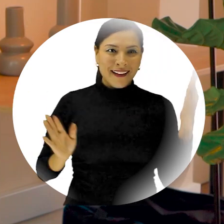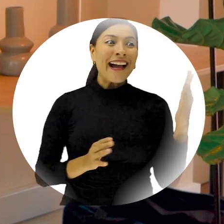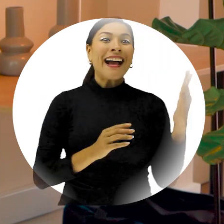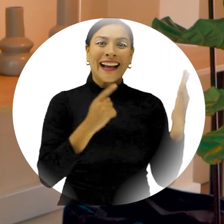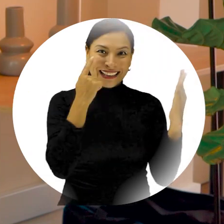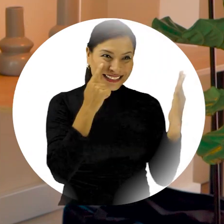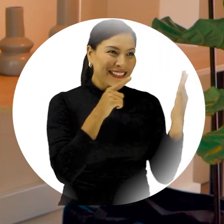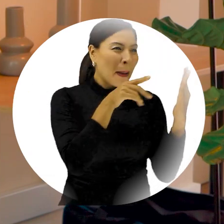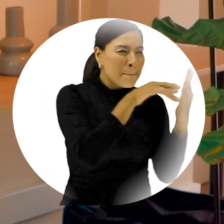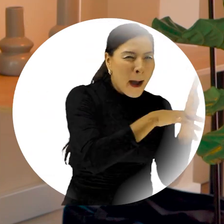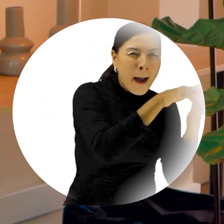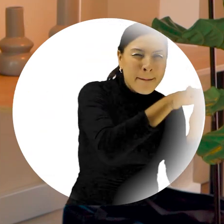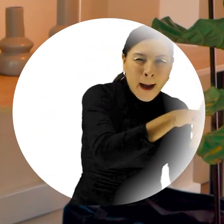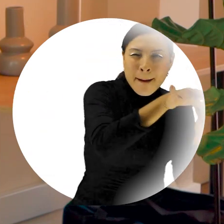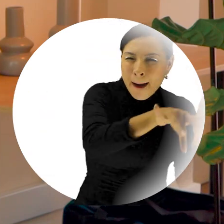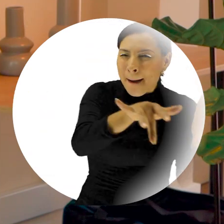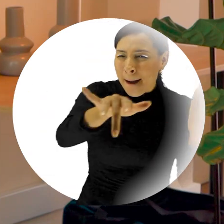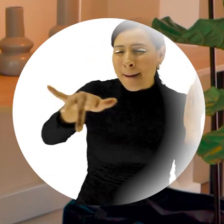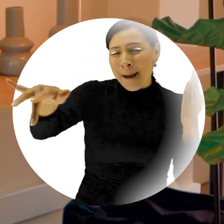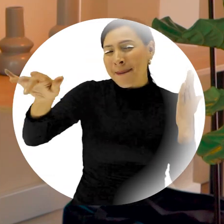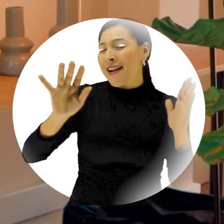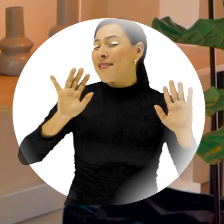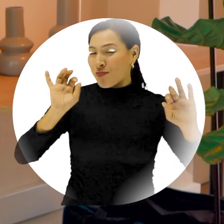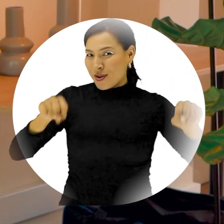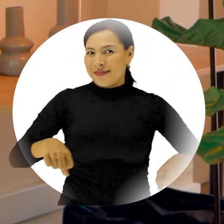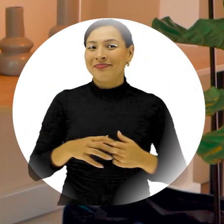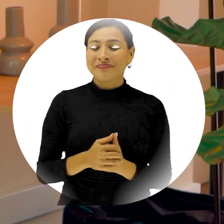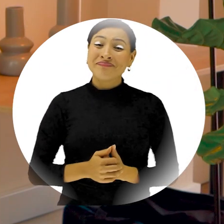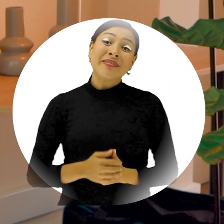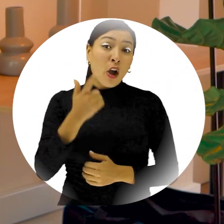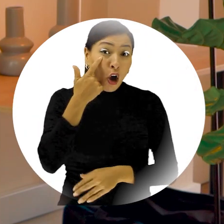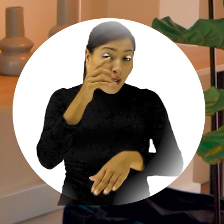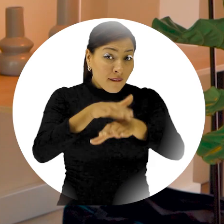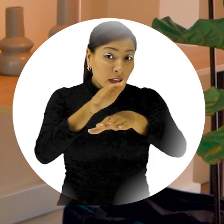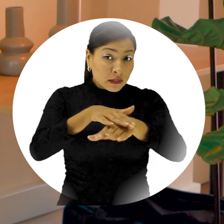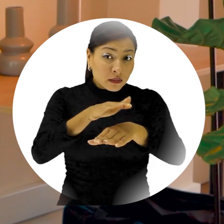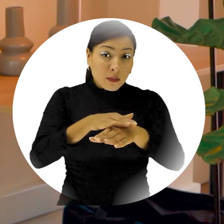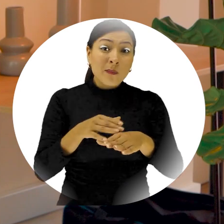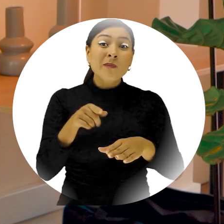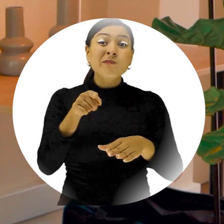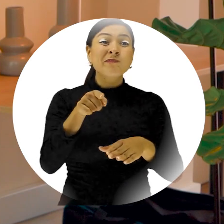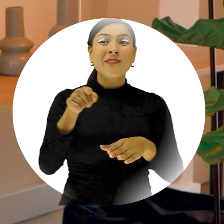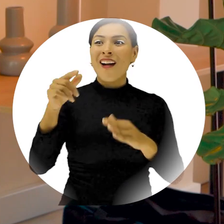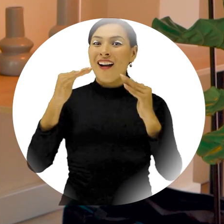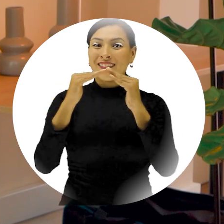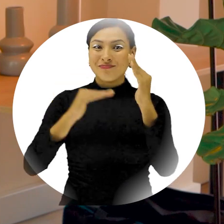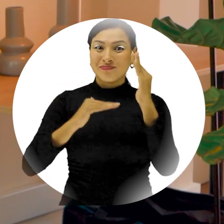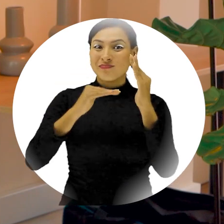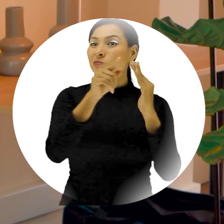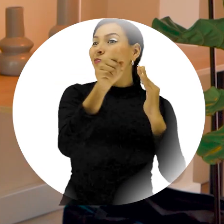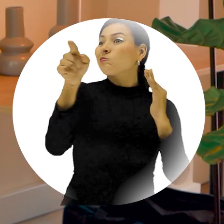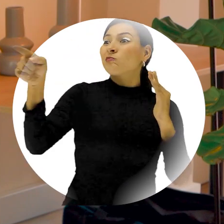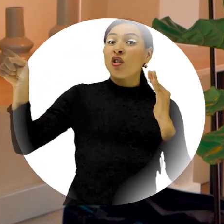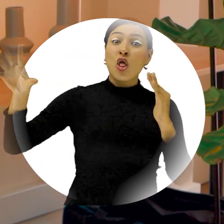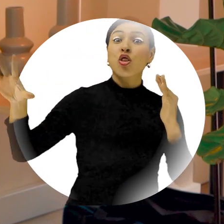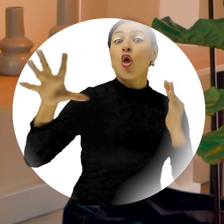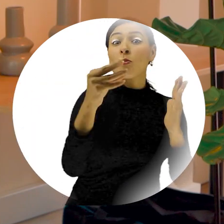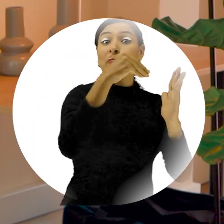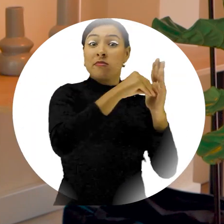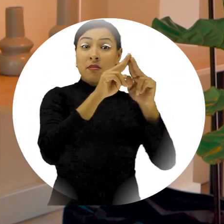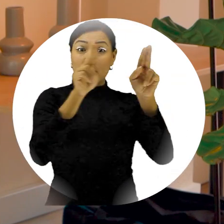bien interesante y es que no todos los inmuebles están en internet, obviamente esta es una herramienta que facilita muchísimo las cosas, pero cuando uno va a ver un